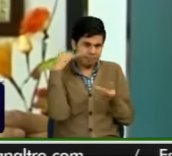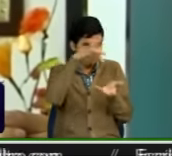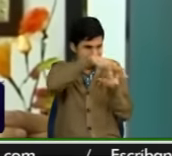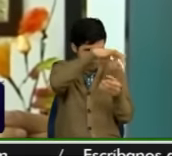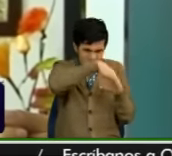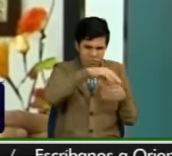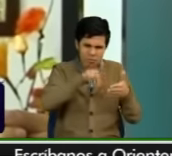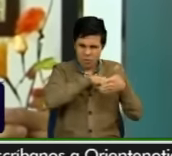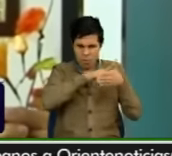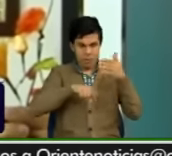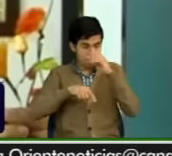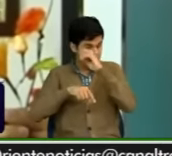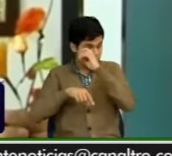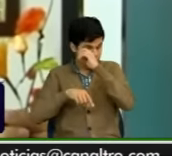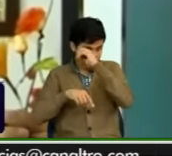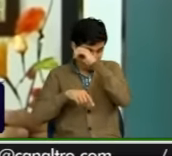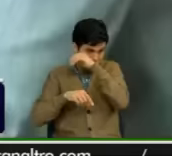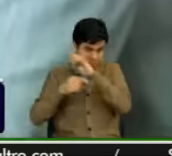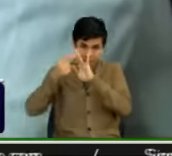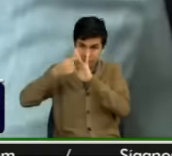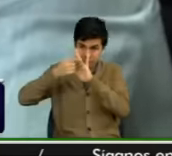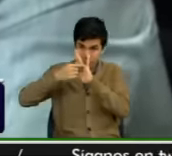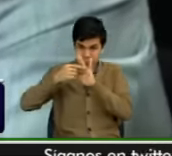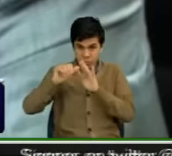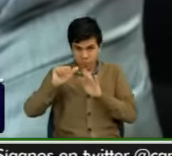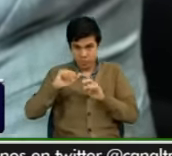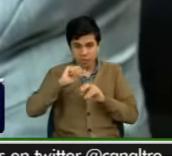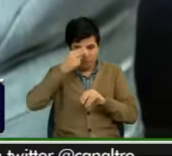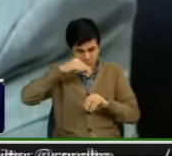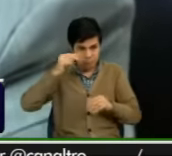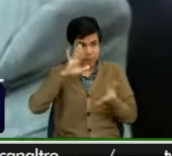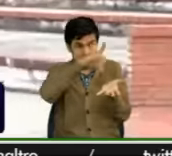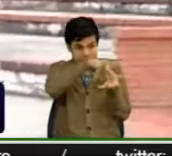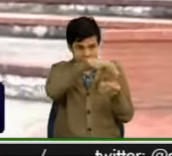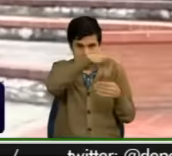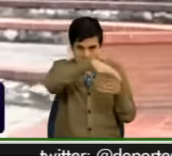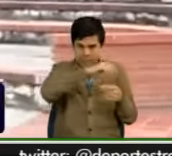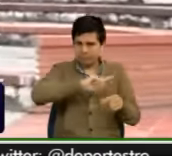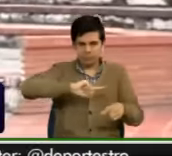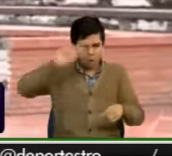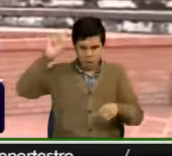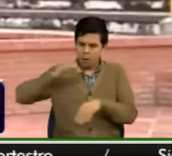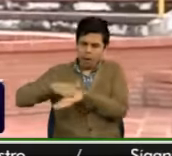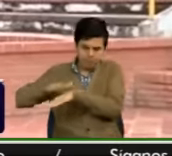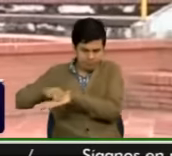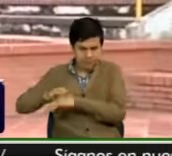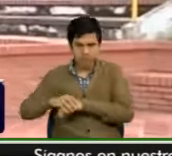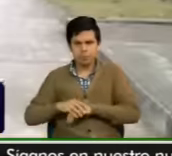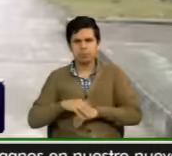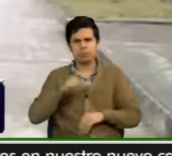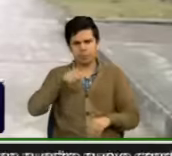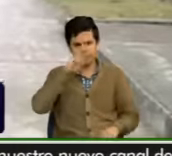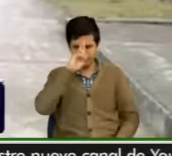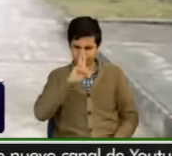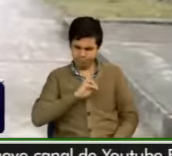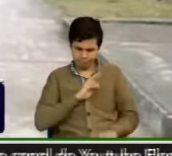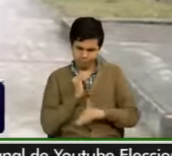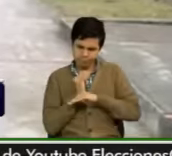problemas ni dejé que mi señora Ni mis hijos se inscribieran en Toledo el rector de la Universidad de Pamplona pidió respeto por la institución